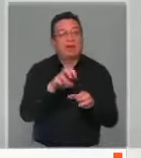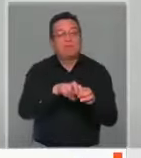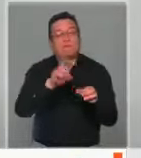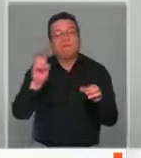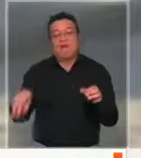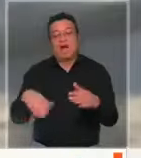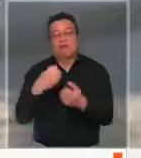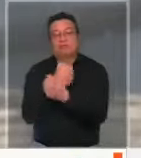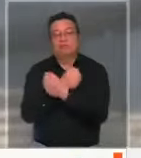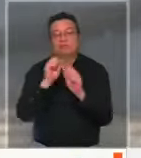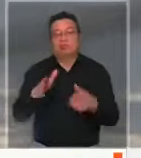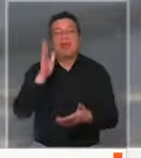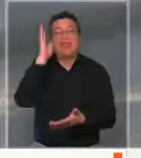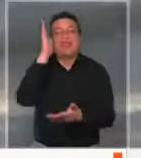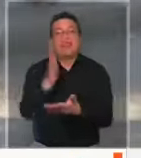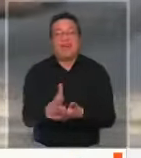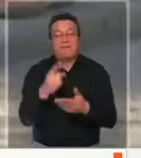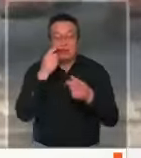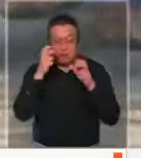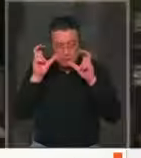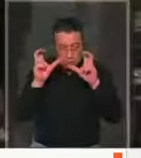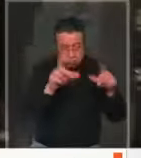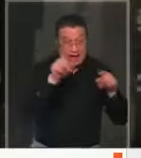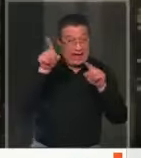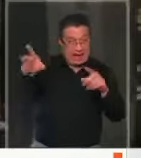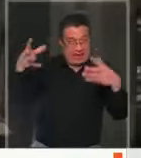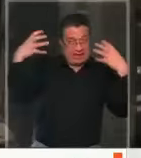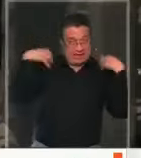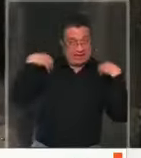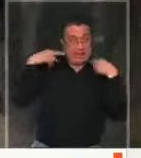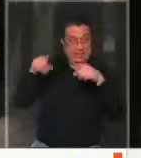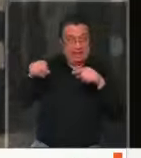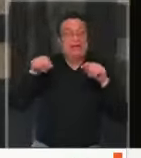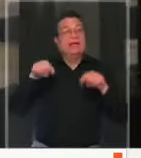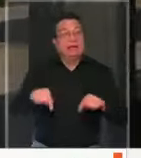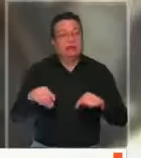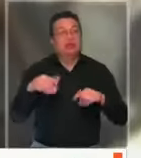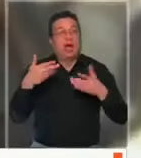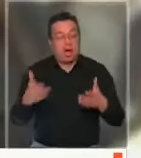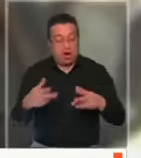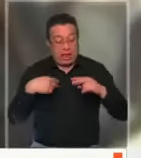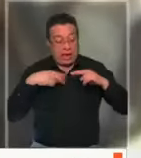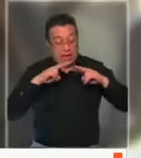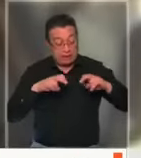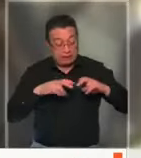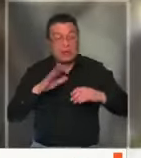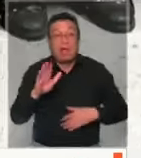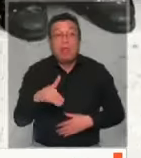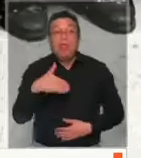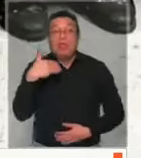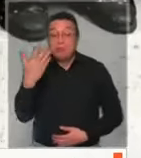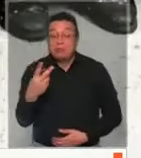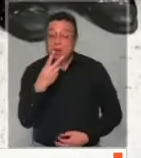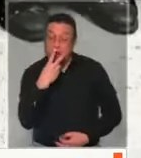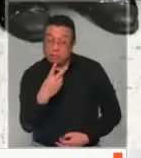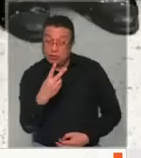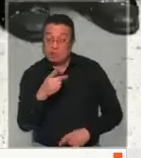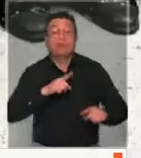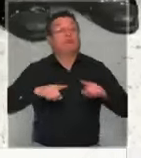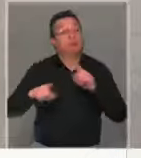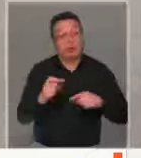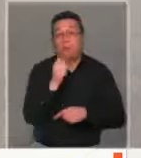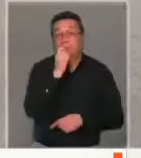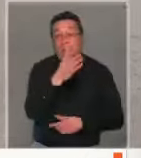obligación administrativa de vigilar y fiscalizar. Eso es lo que vamos a revisar y luego probablemente vamos a tomar acciones, vamos a